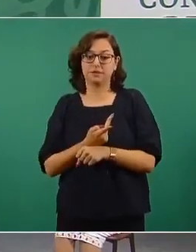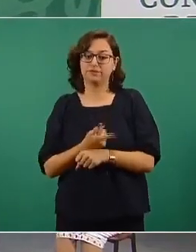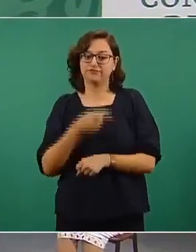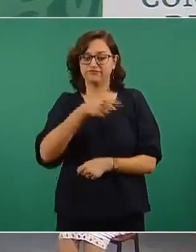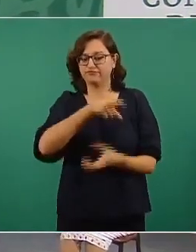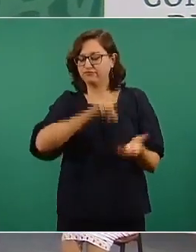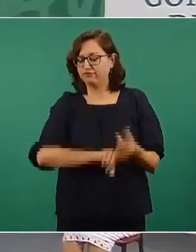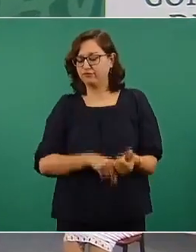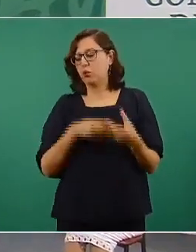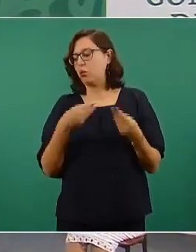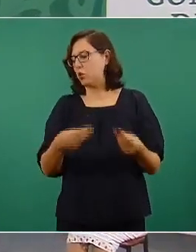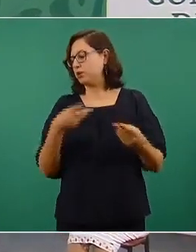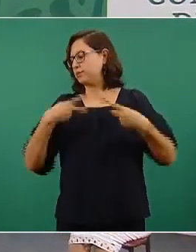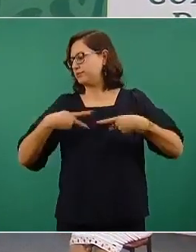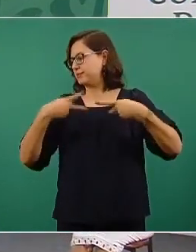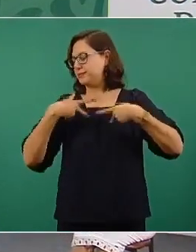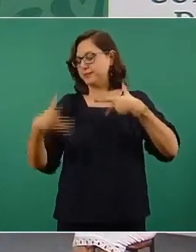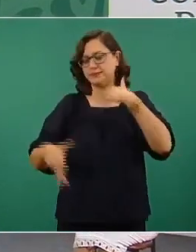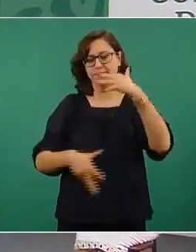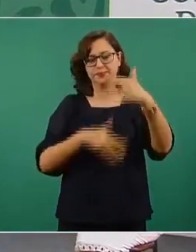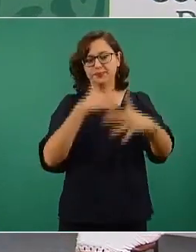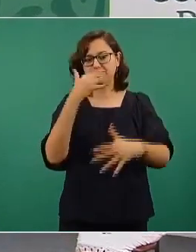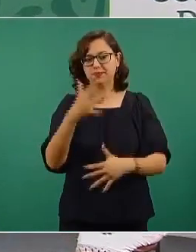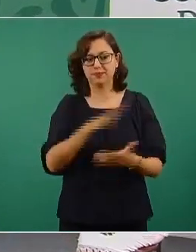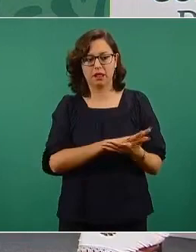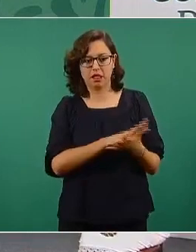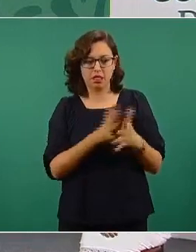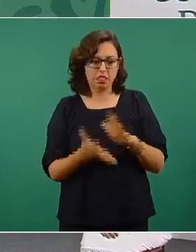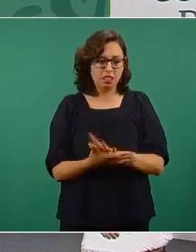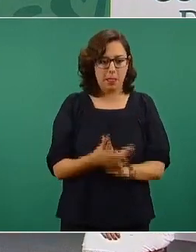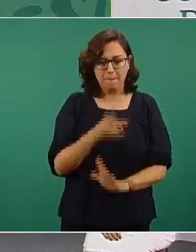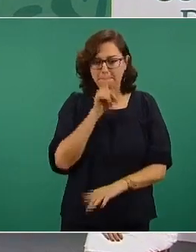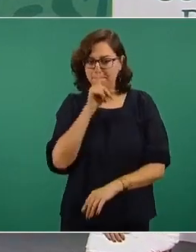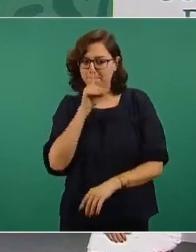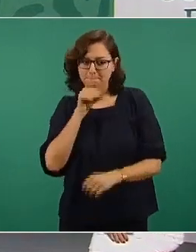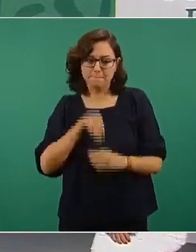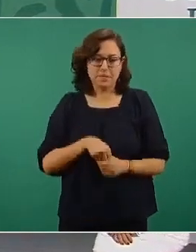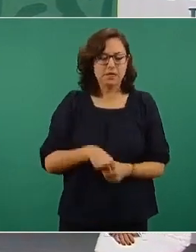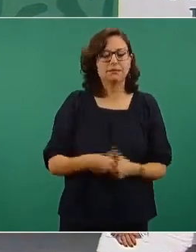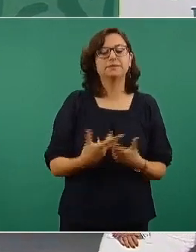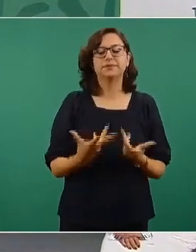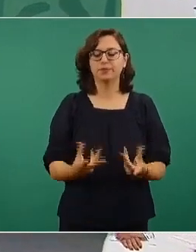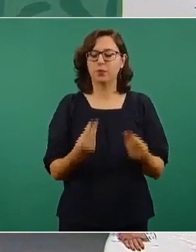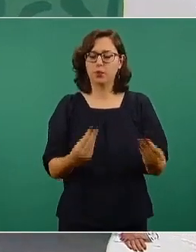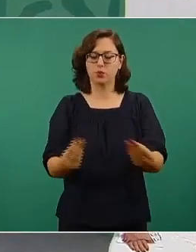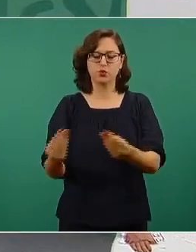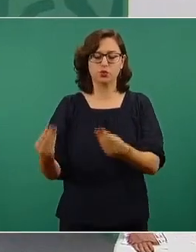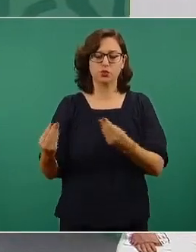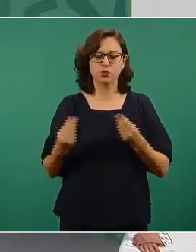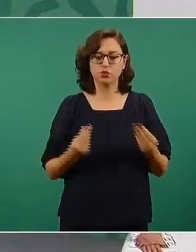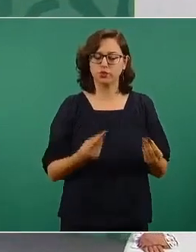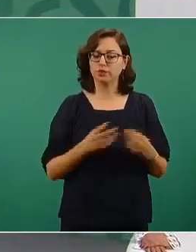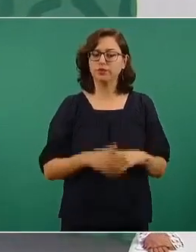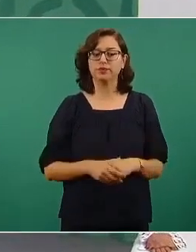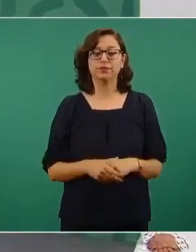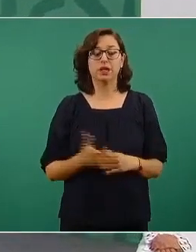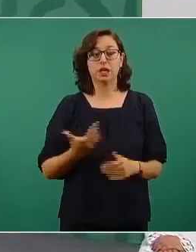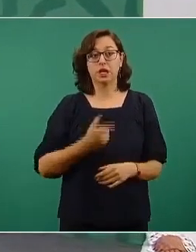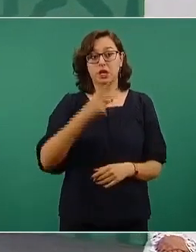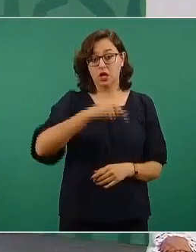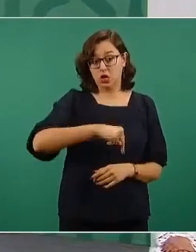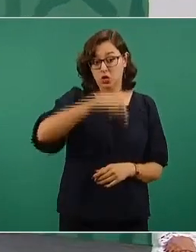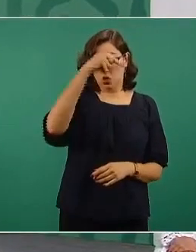muchos actos de complicidad, de corrupción. Las aduanas del norte